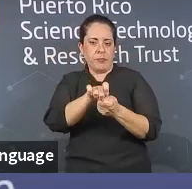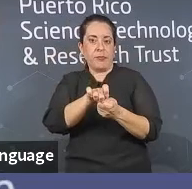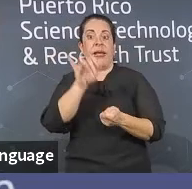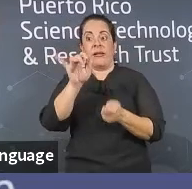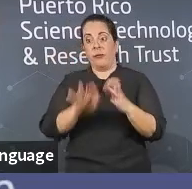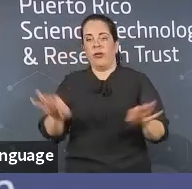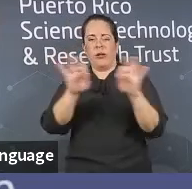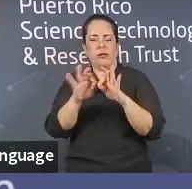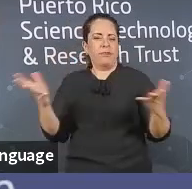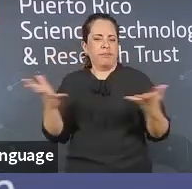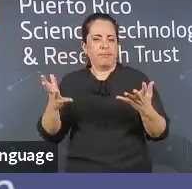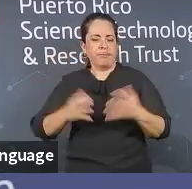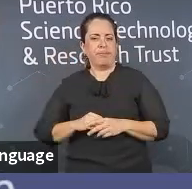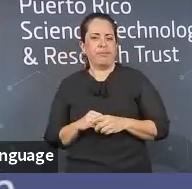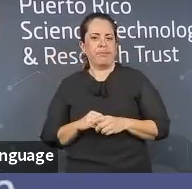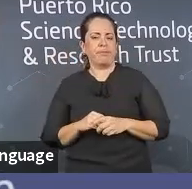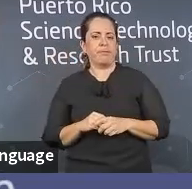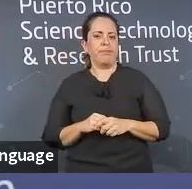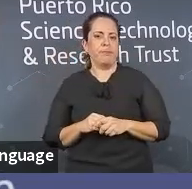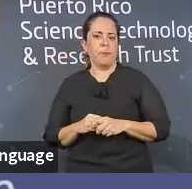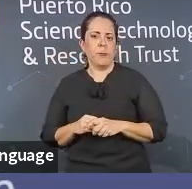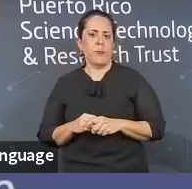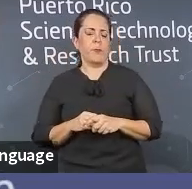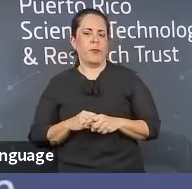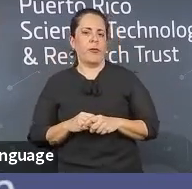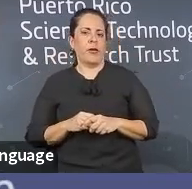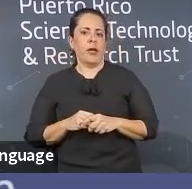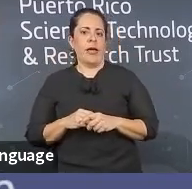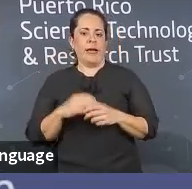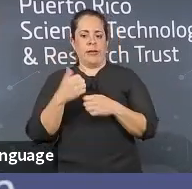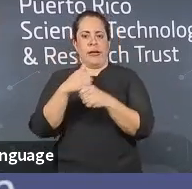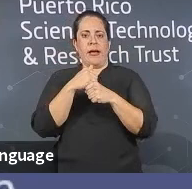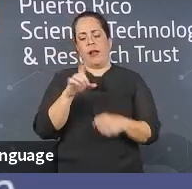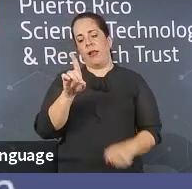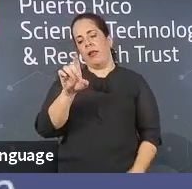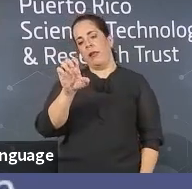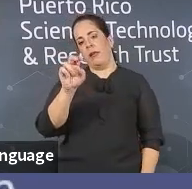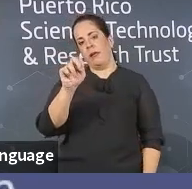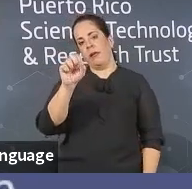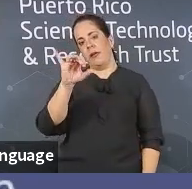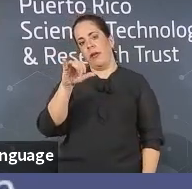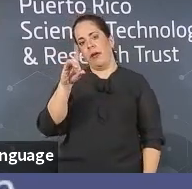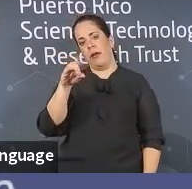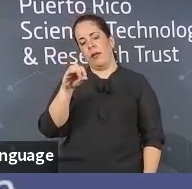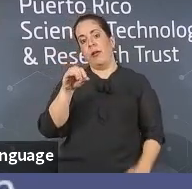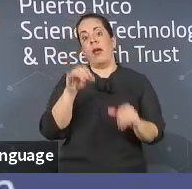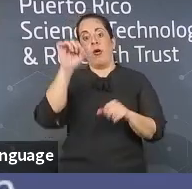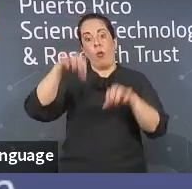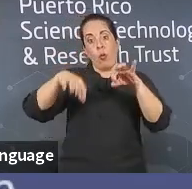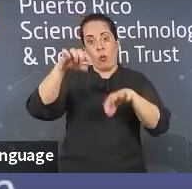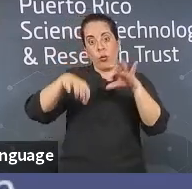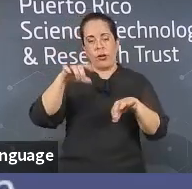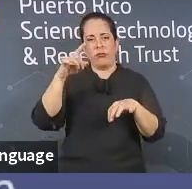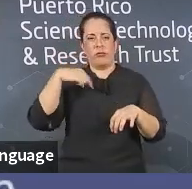esto es hacer una densidad, saber cuál es la densidad de gotas que tenemos en el